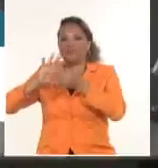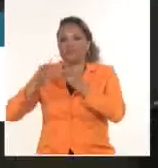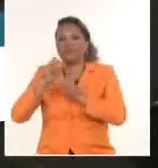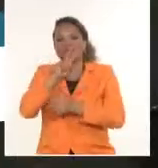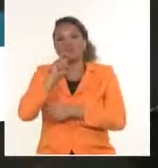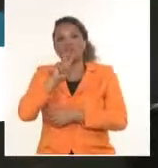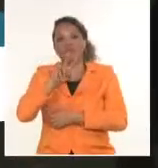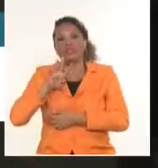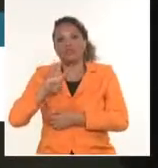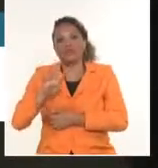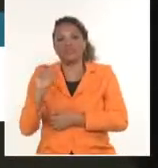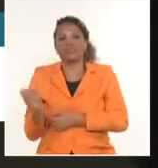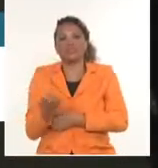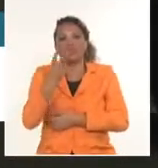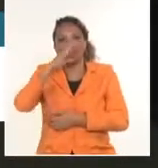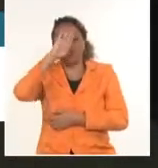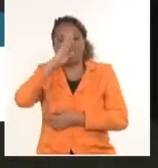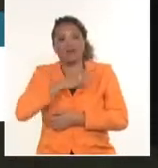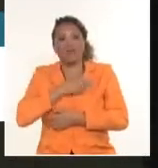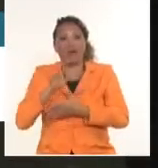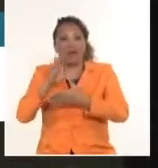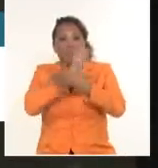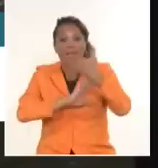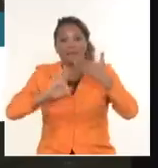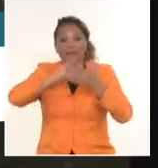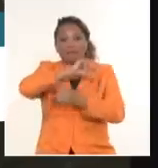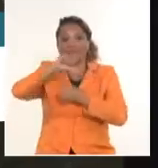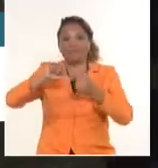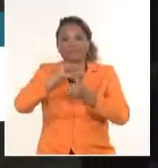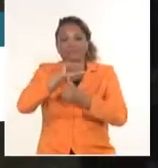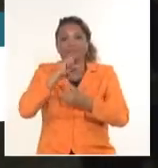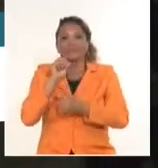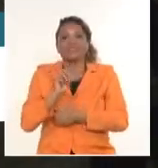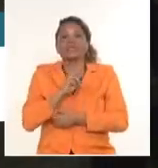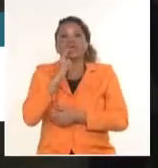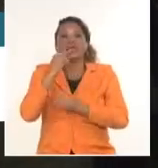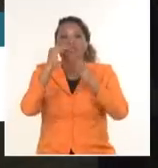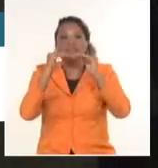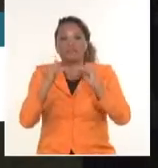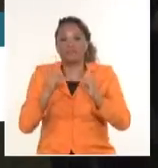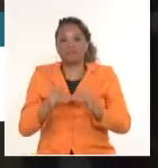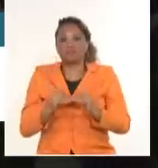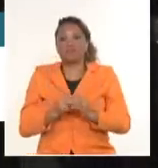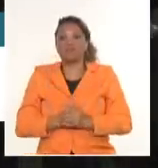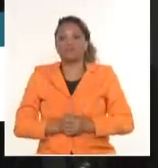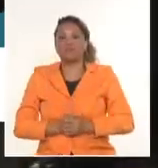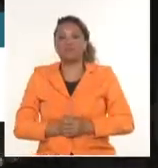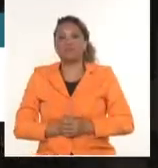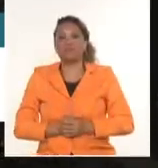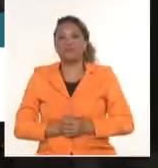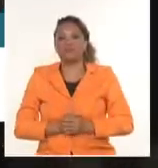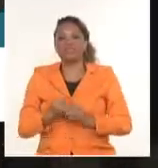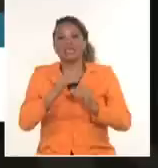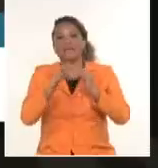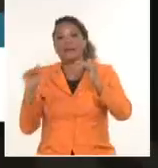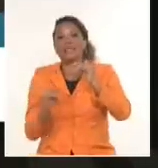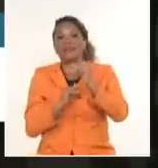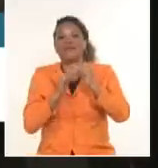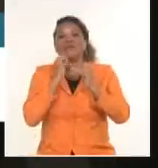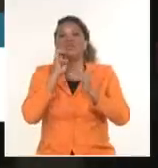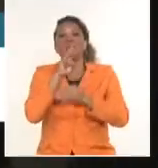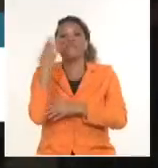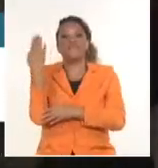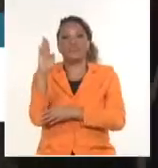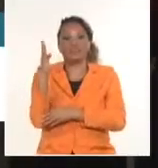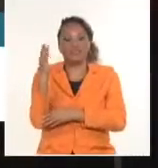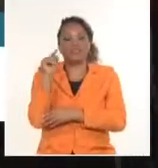2024, segunda nación de América Latina y el Caribe, solo por detrás del gigante sudamericano Brasil. Una actuación destacada